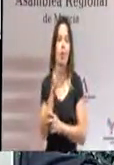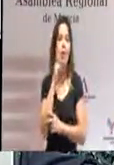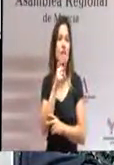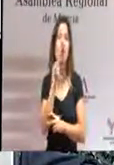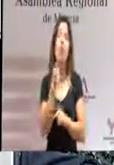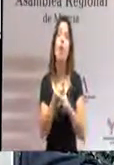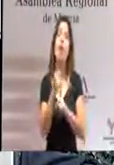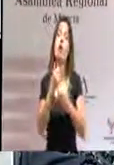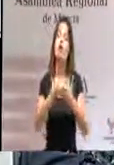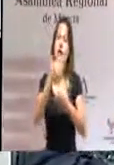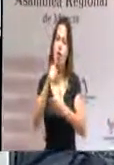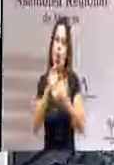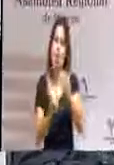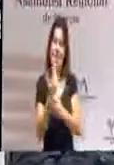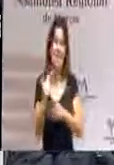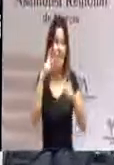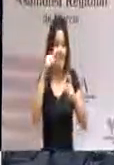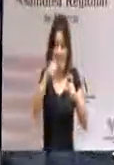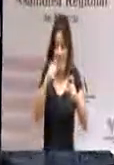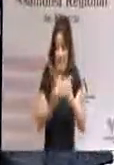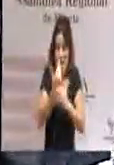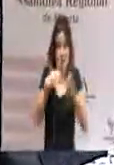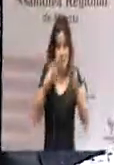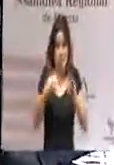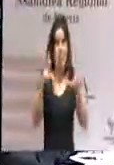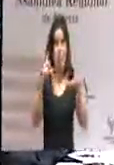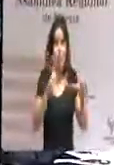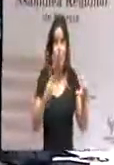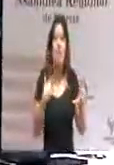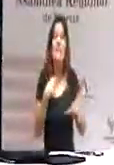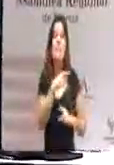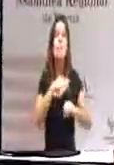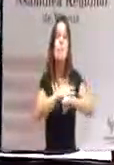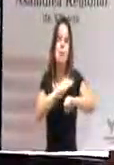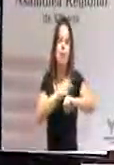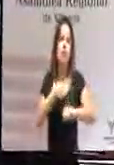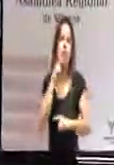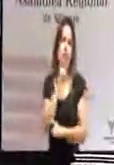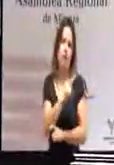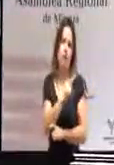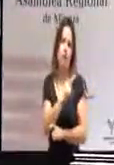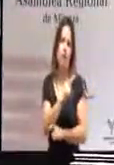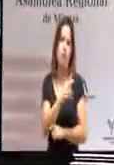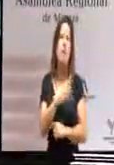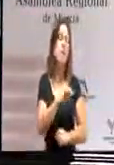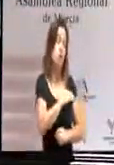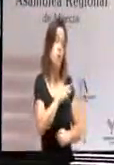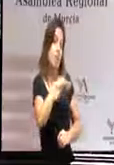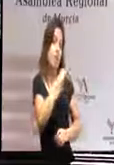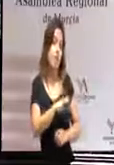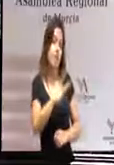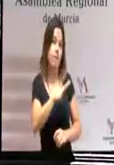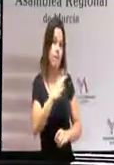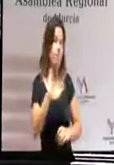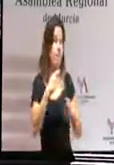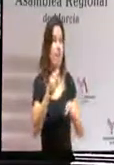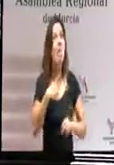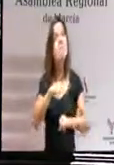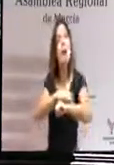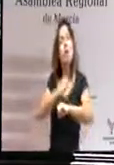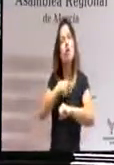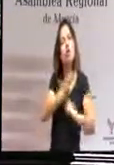dos diarios de esta mañana. Esta foto está hecha esta misma mañana. Este es el Mar Menor que yo veo. El Mar señor Menor Martínez, que yo vendo, por favor, el vaya Mar Menor terminando.